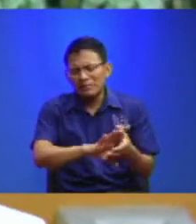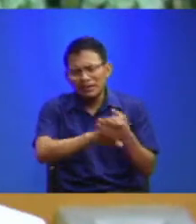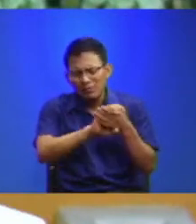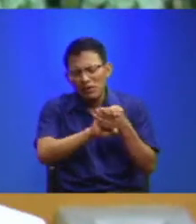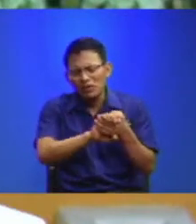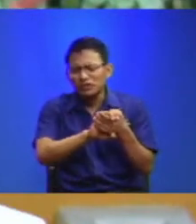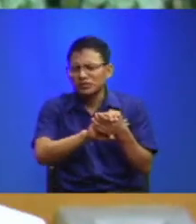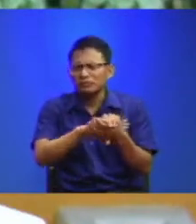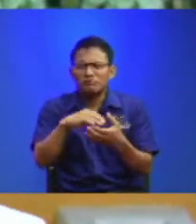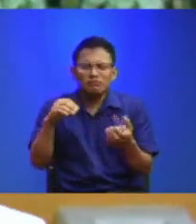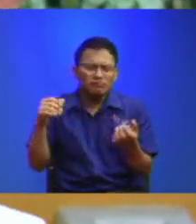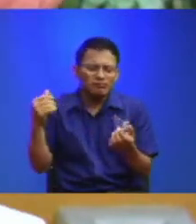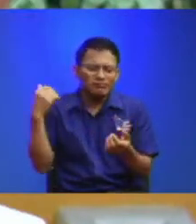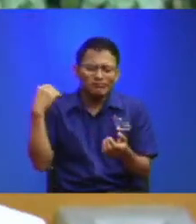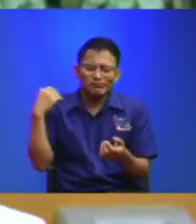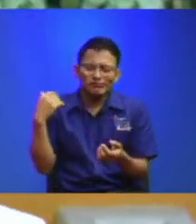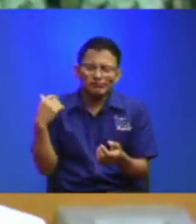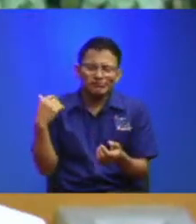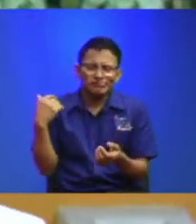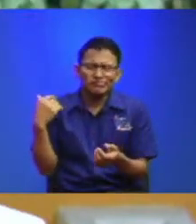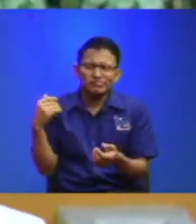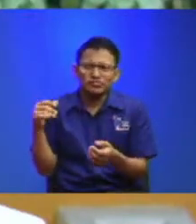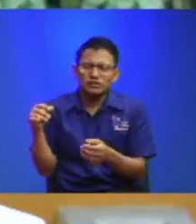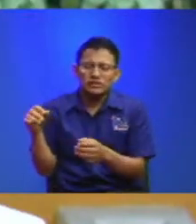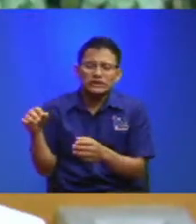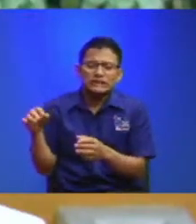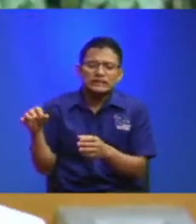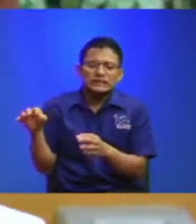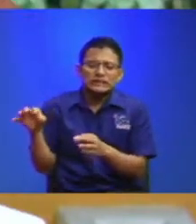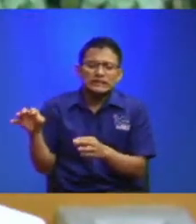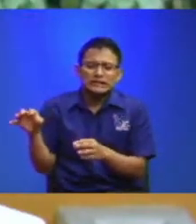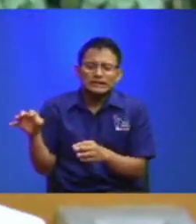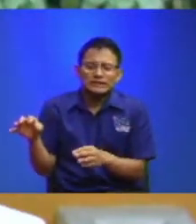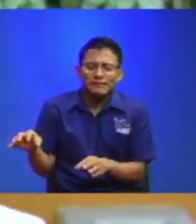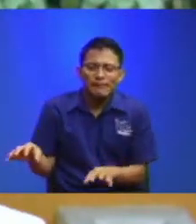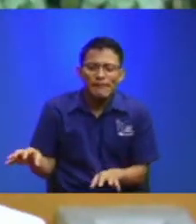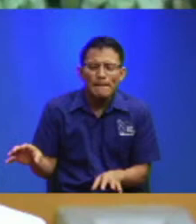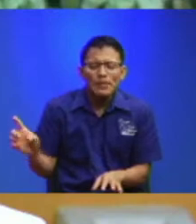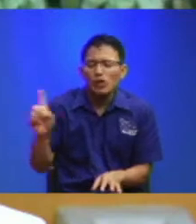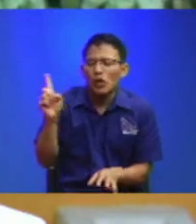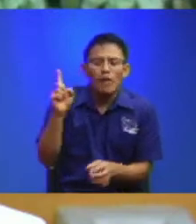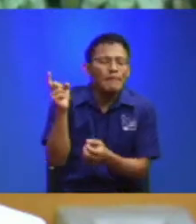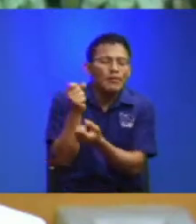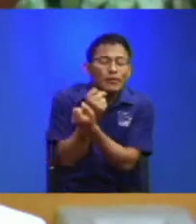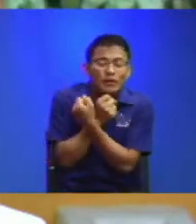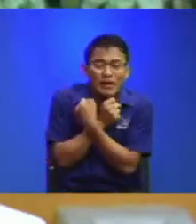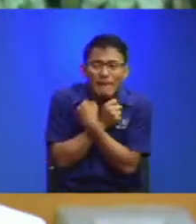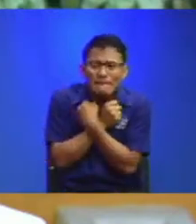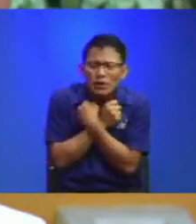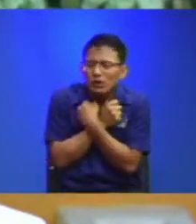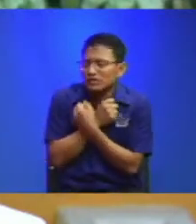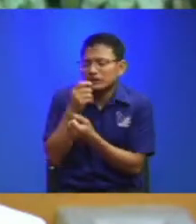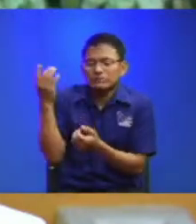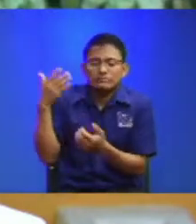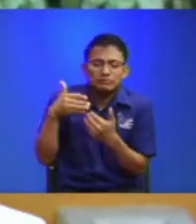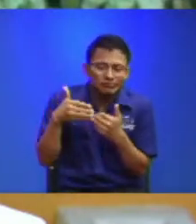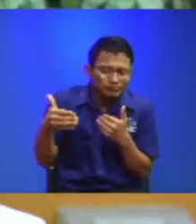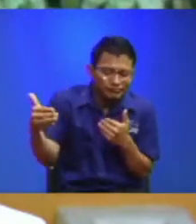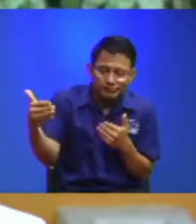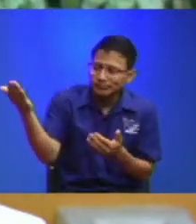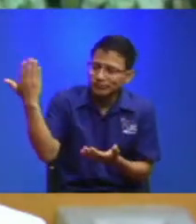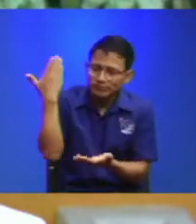Ok. Bueno, hasta aquí nos quedamos. Claro que yo he estado recogiendo espiguitas y el más bendecido cuando recojo espigas soy